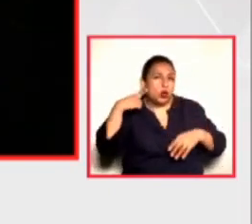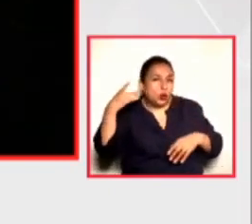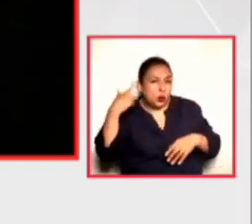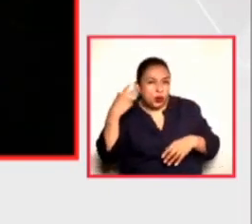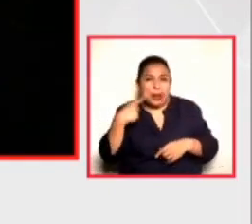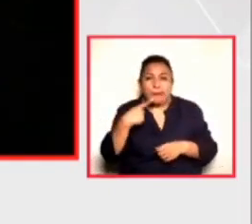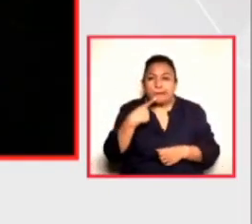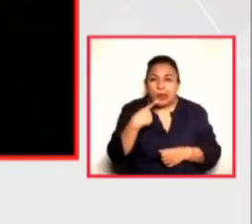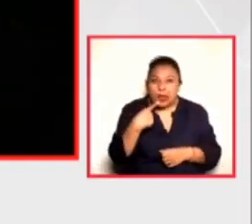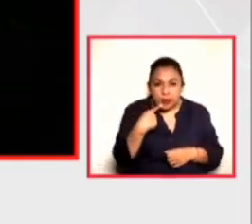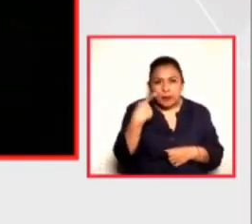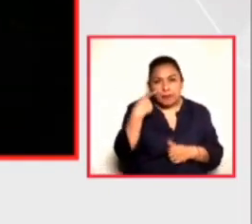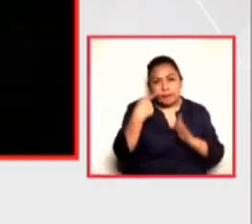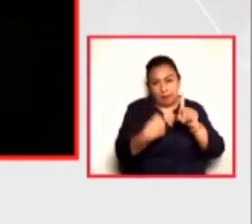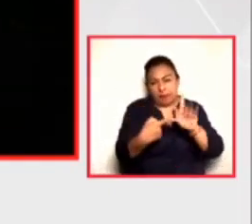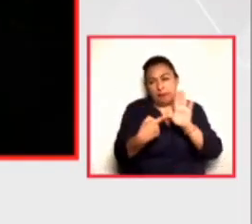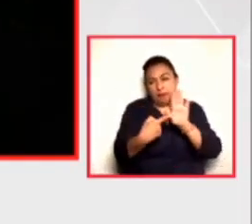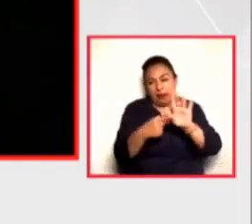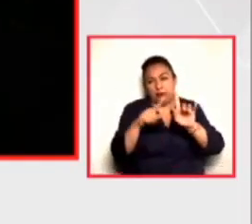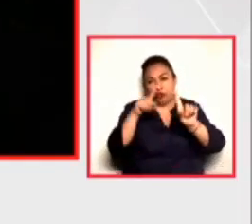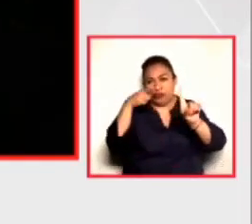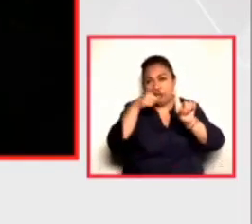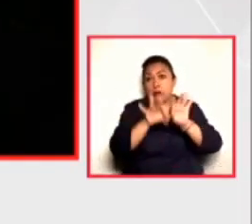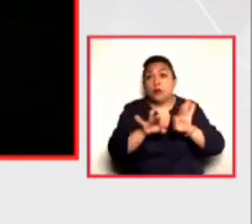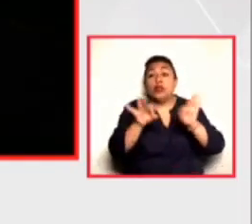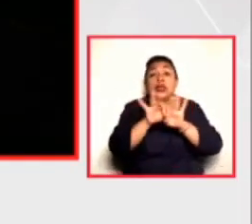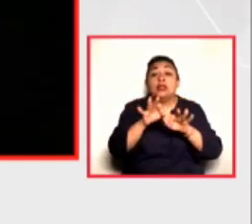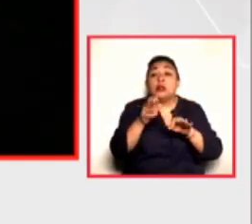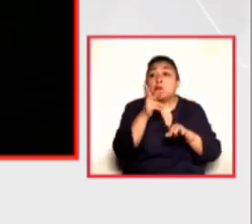temática central, la ausencia del padre y el abandono.